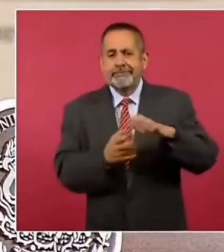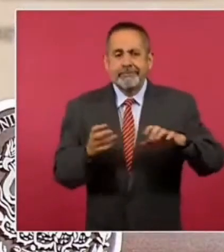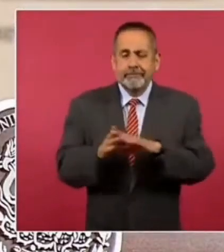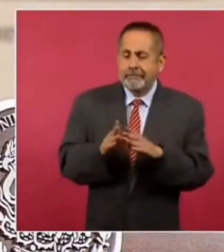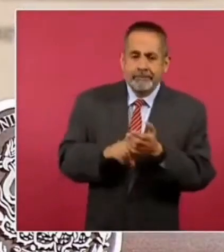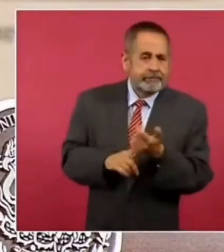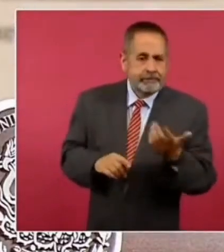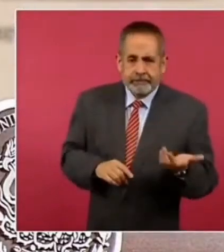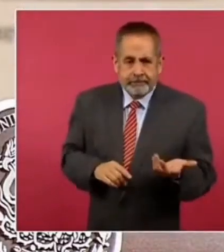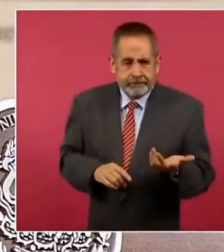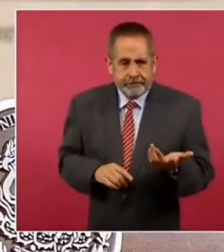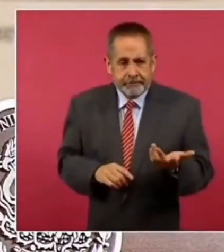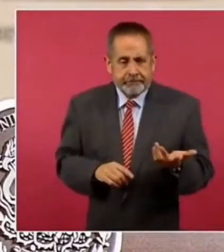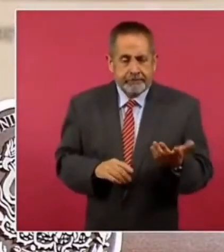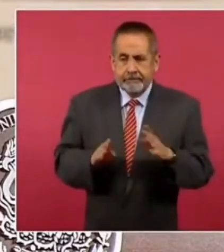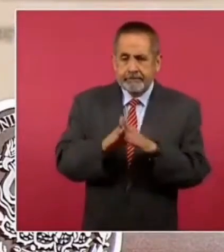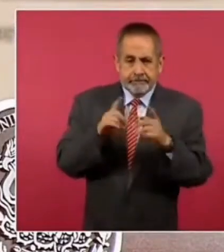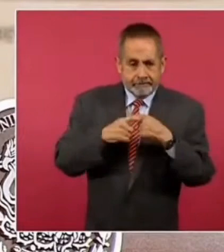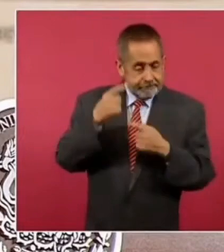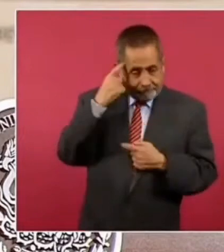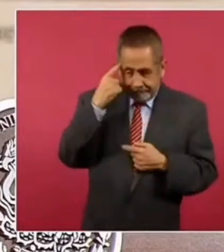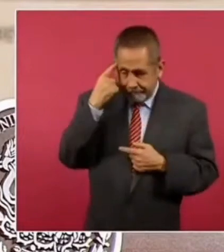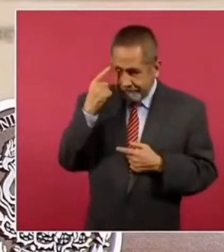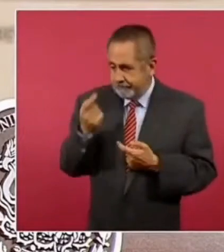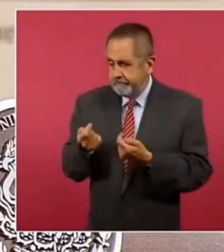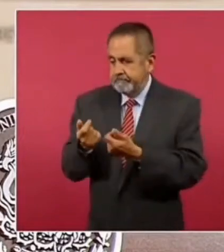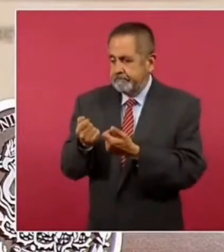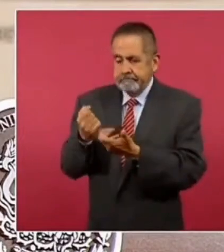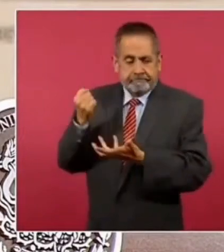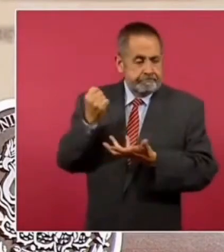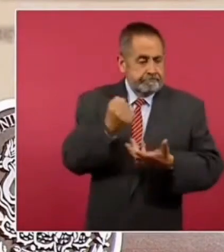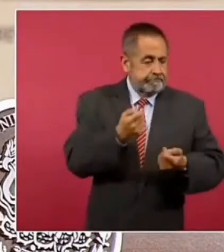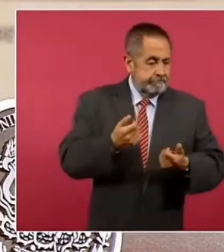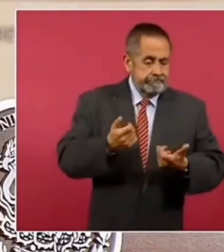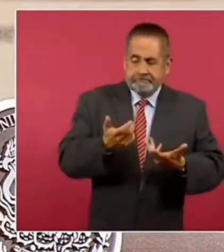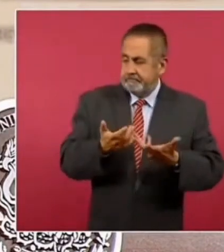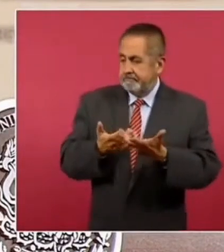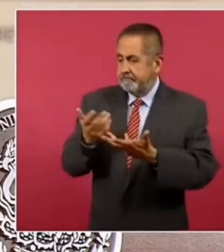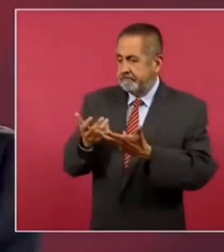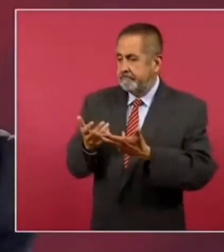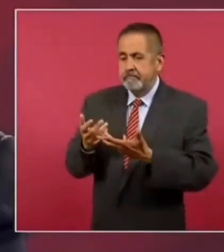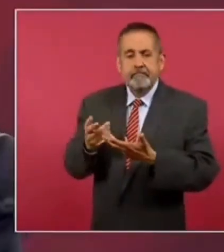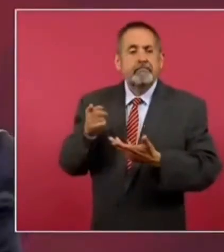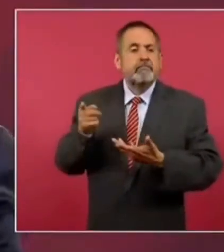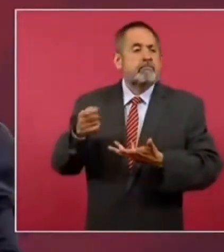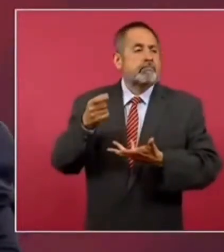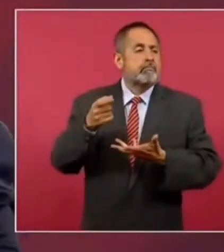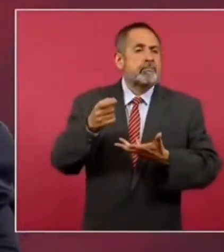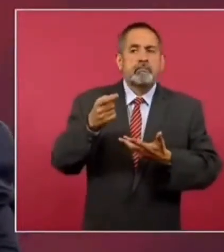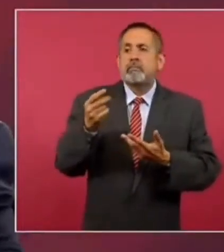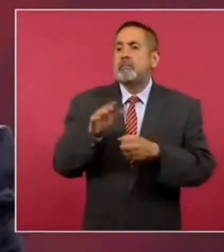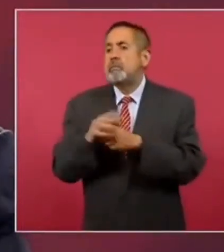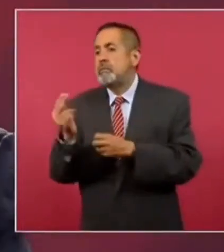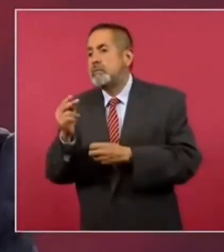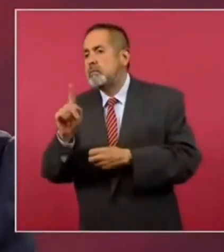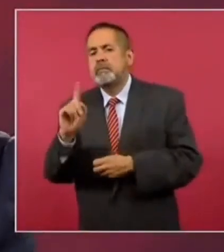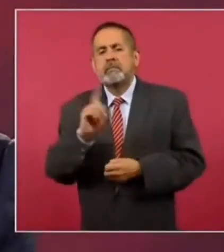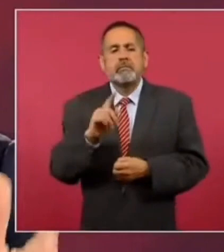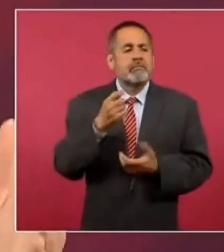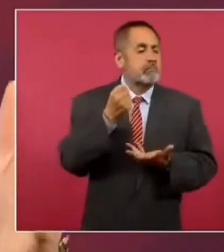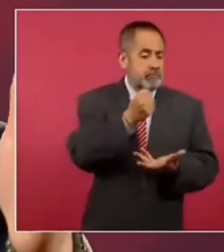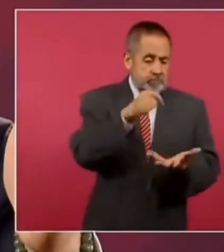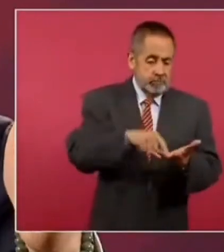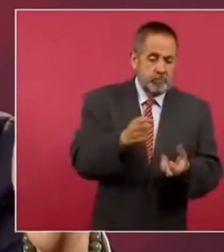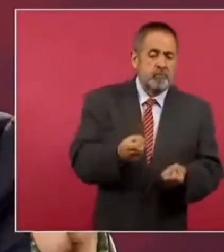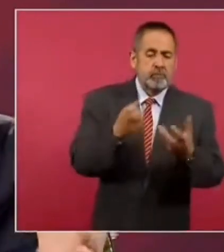a partir de una lógica solamente de disponibilidad presupuestal y no de la necesidad de la población, pues que